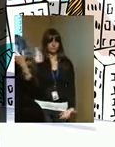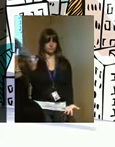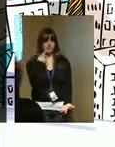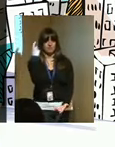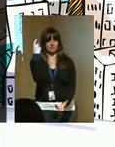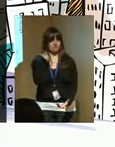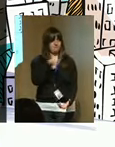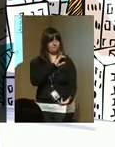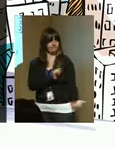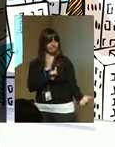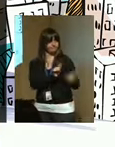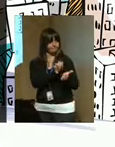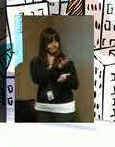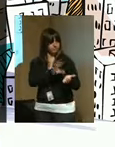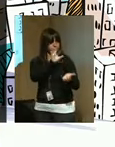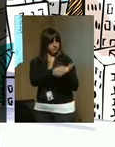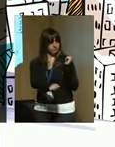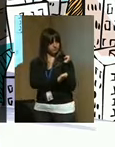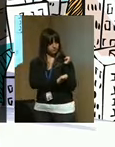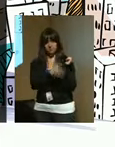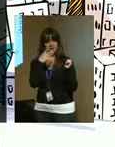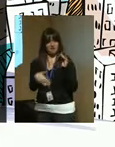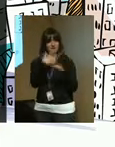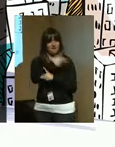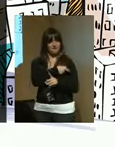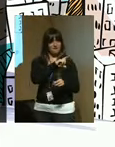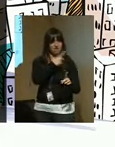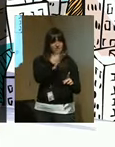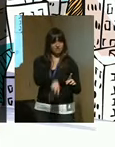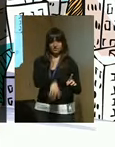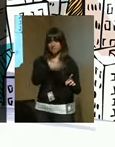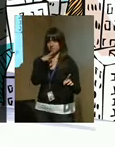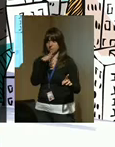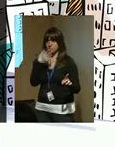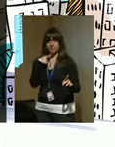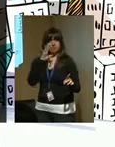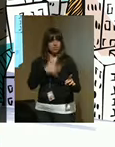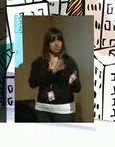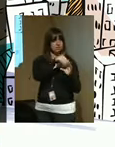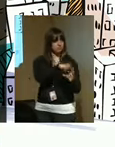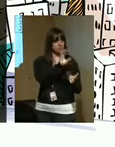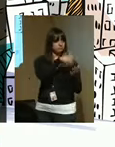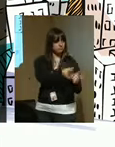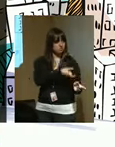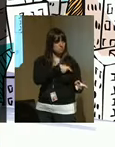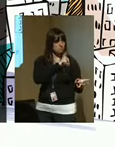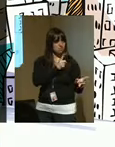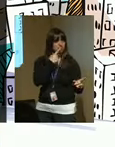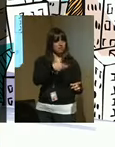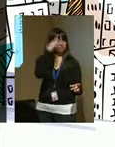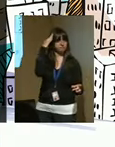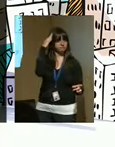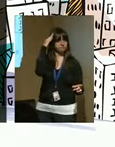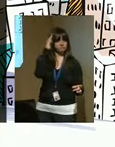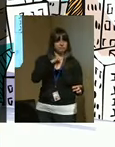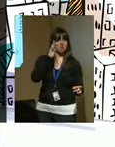comisaría porque pasa que el delincuente de repente es mejor tratado que al que lo robaron. Esto lamentablemente pasa en